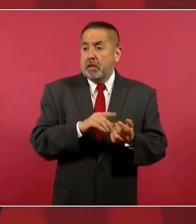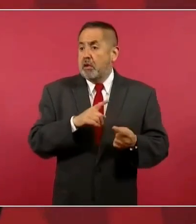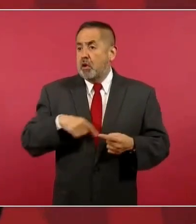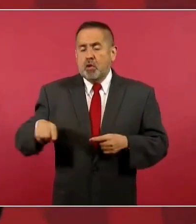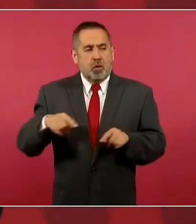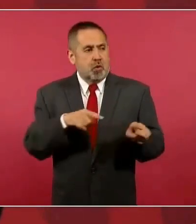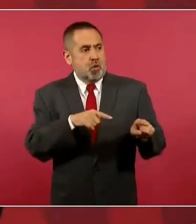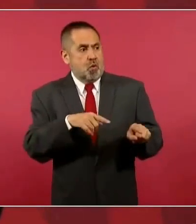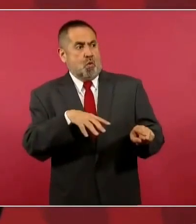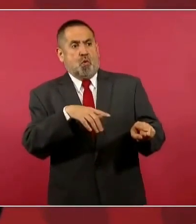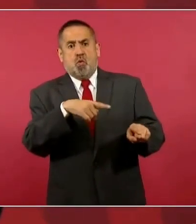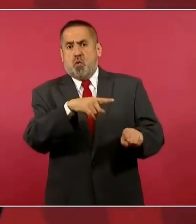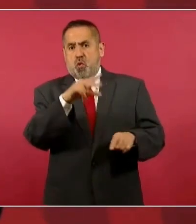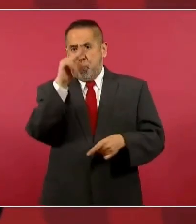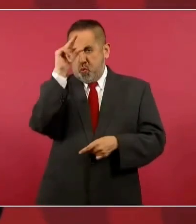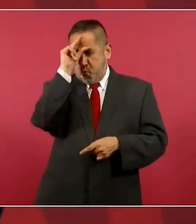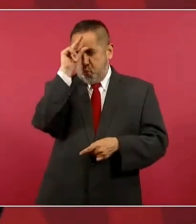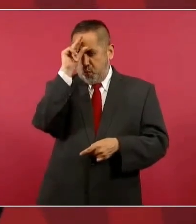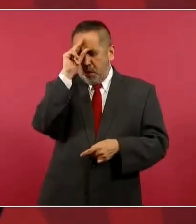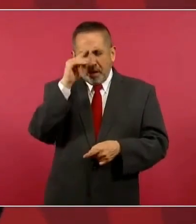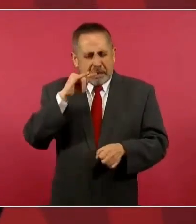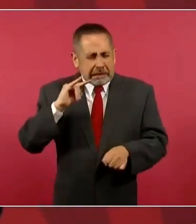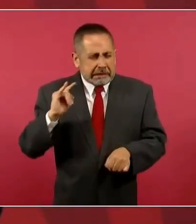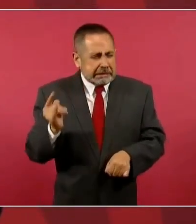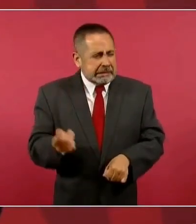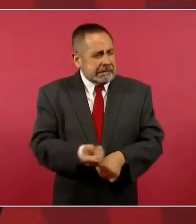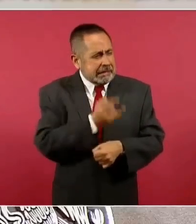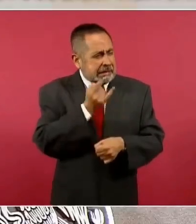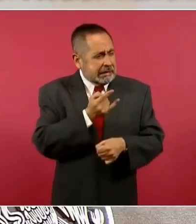un gran economista